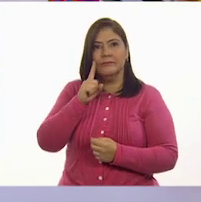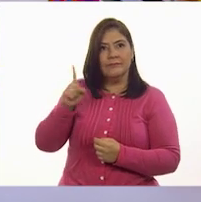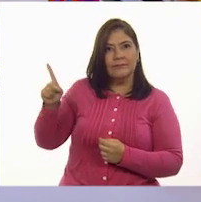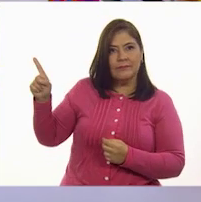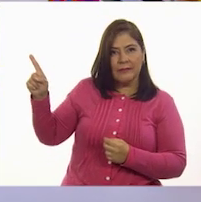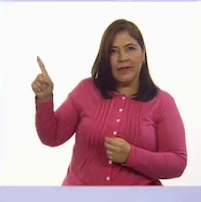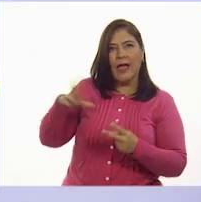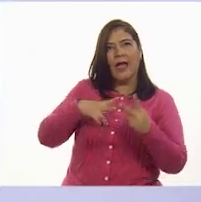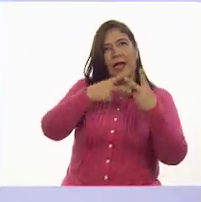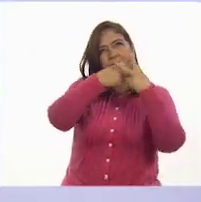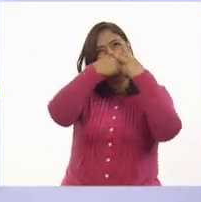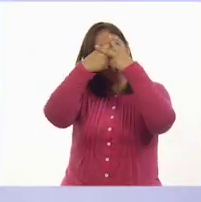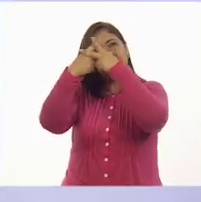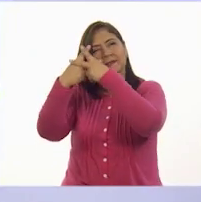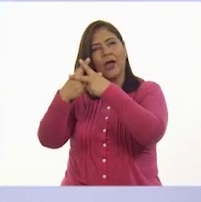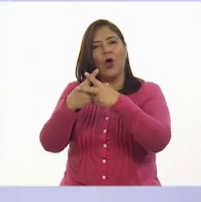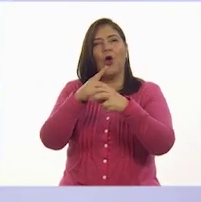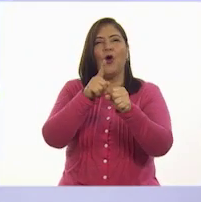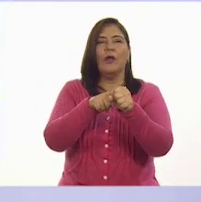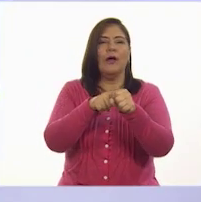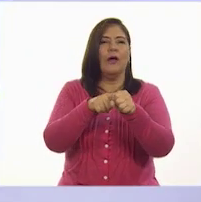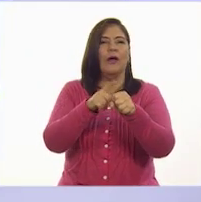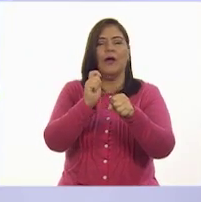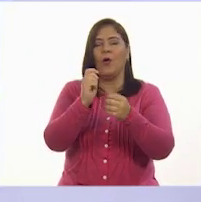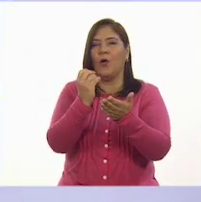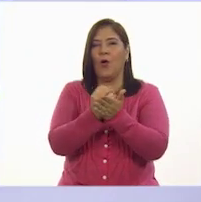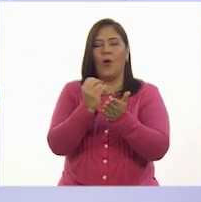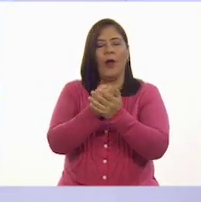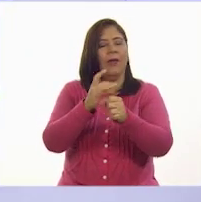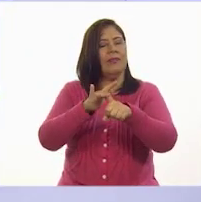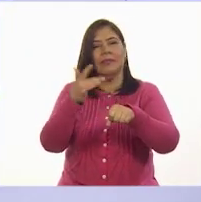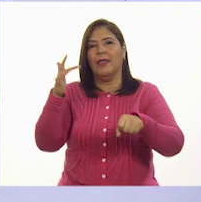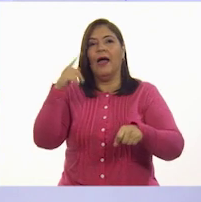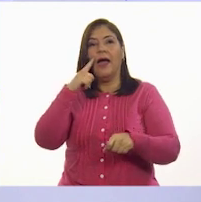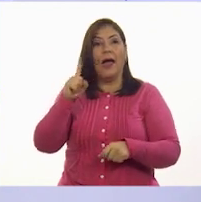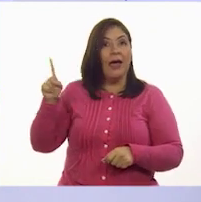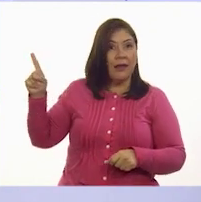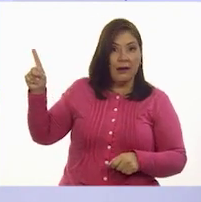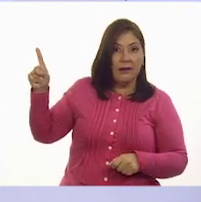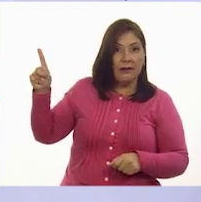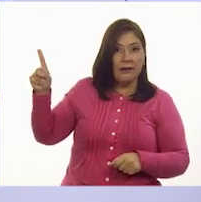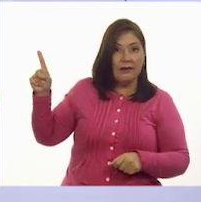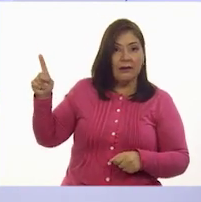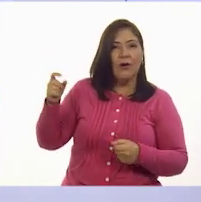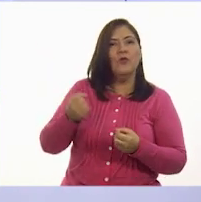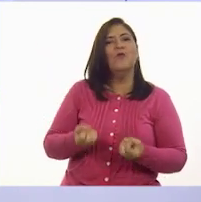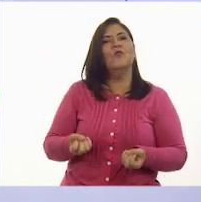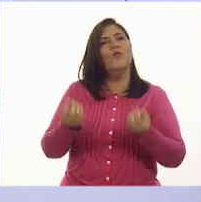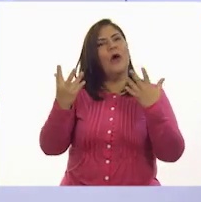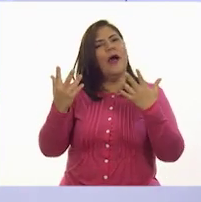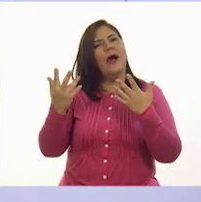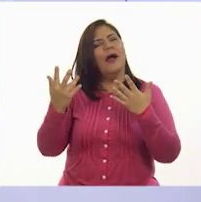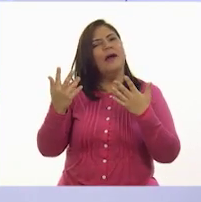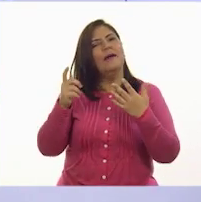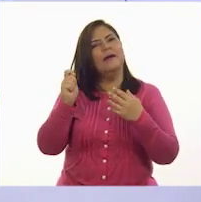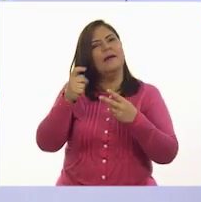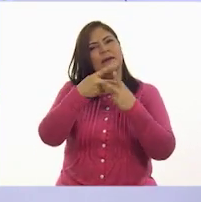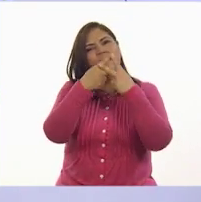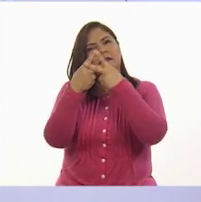estrellas de color dorado. Cuenten cuántas estrellas son. ¿Cuántas estrellas doradas